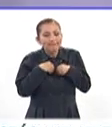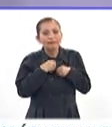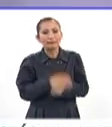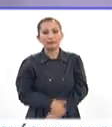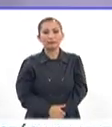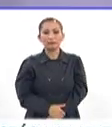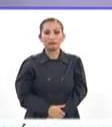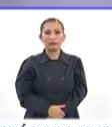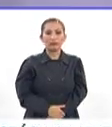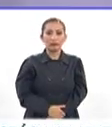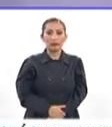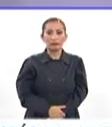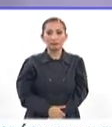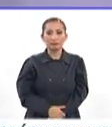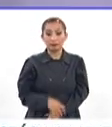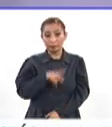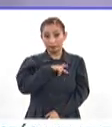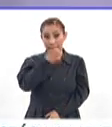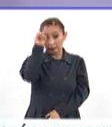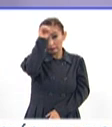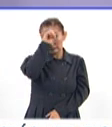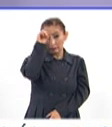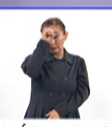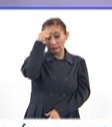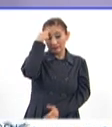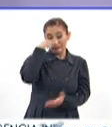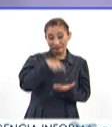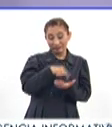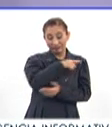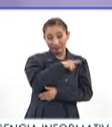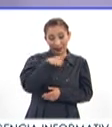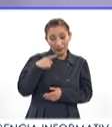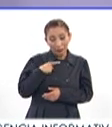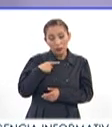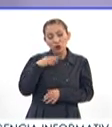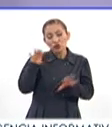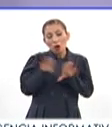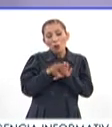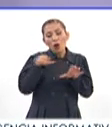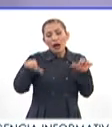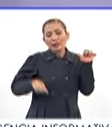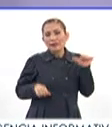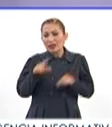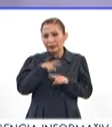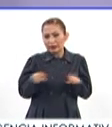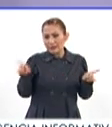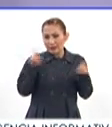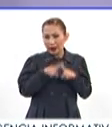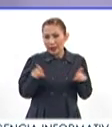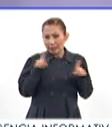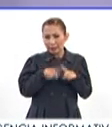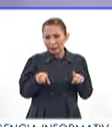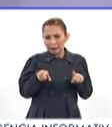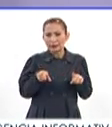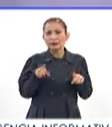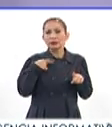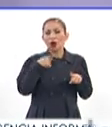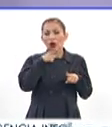Bueno, en mi opinión, me parece que tendríamos que ir haciendo una serie de acciones con